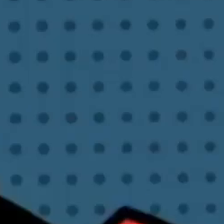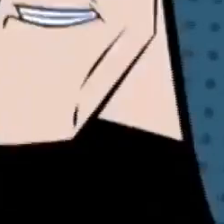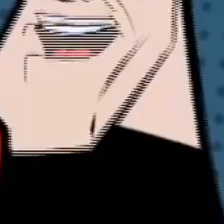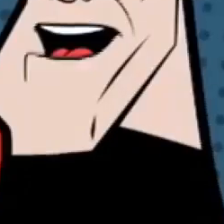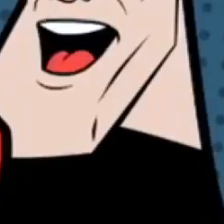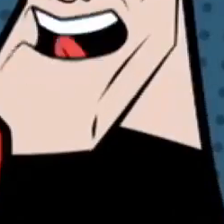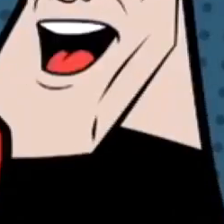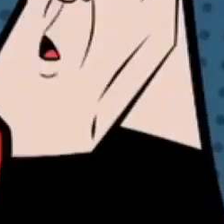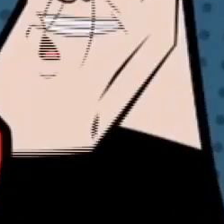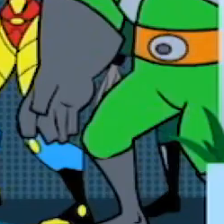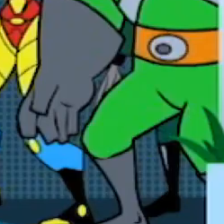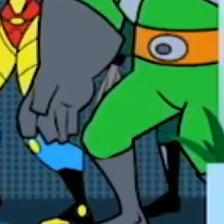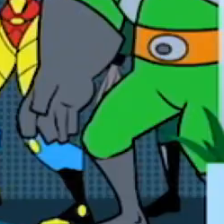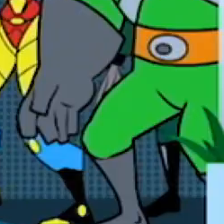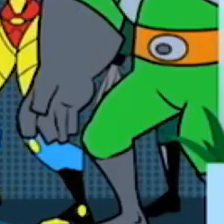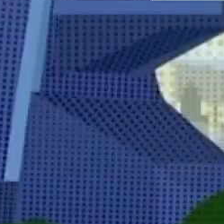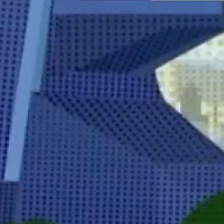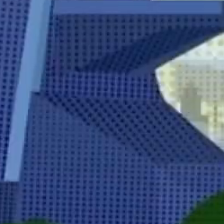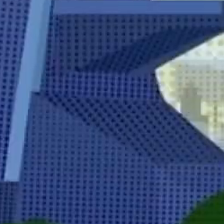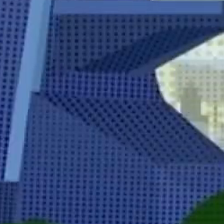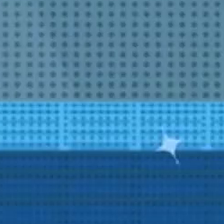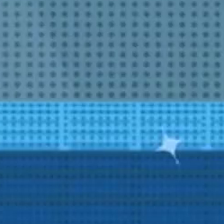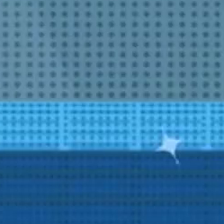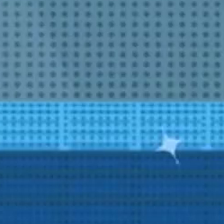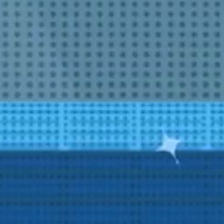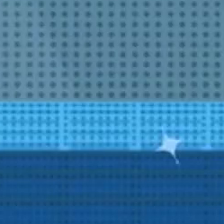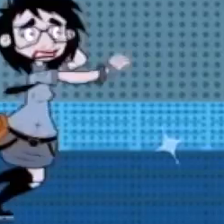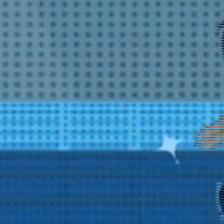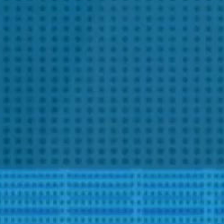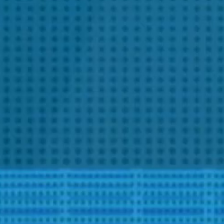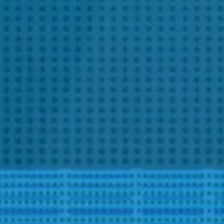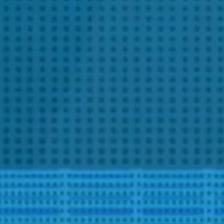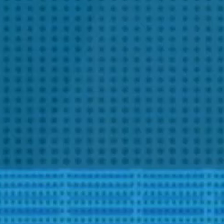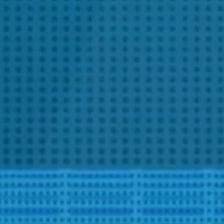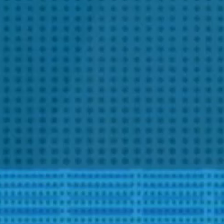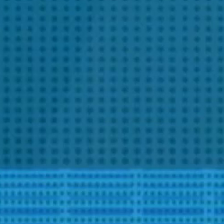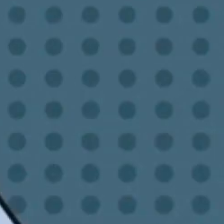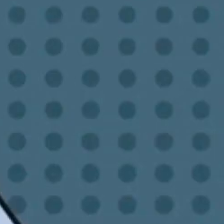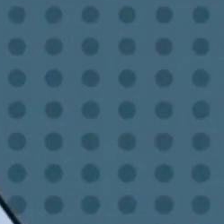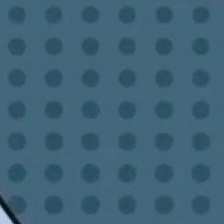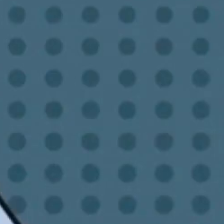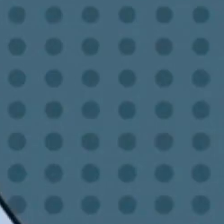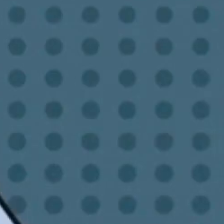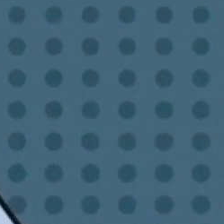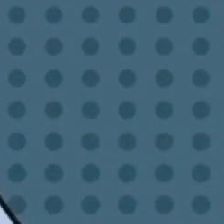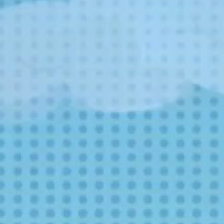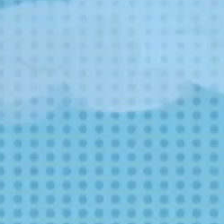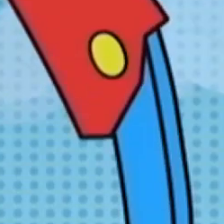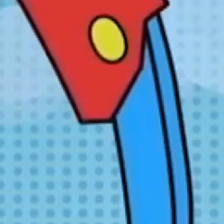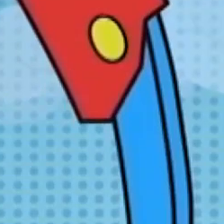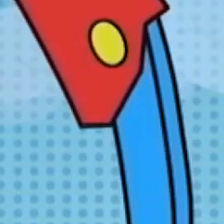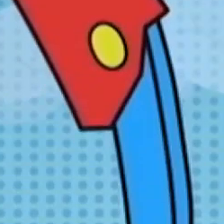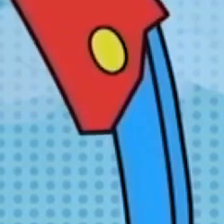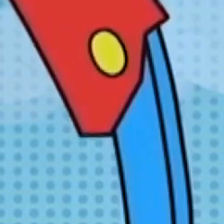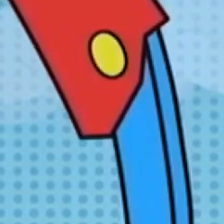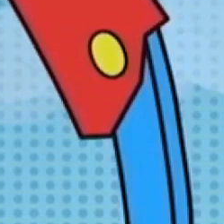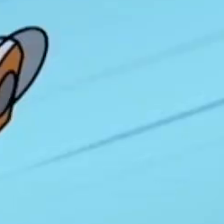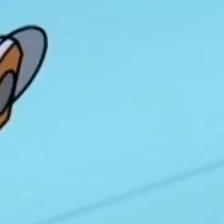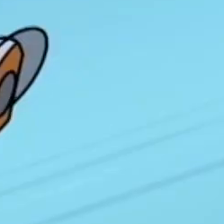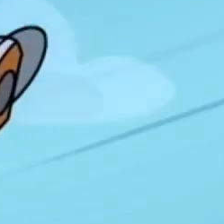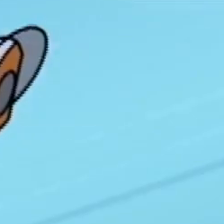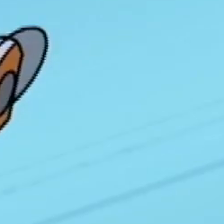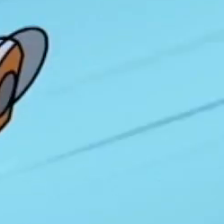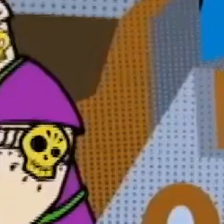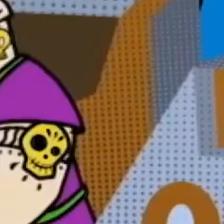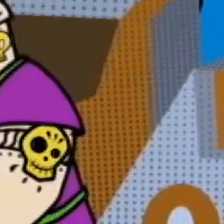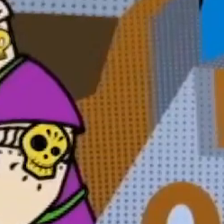manera. ¡Yuke, atrápalos! No te puedes perder este sábado 14 de noviembre a las 8:30 de la mañana el